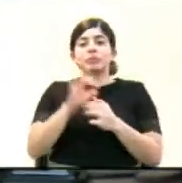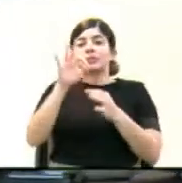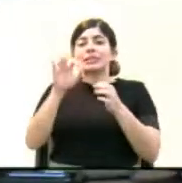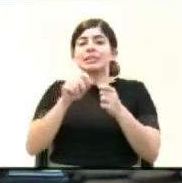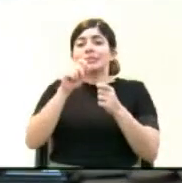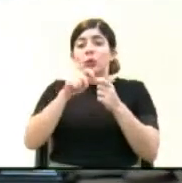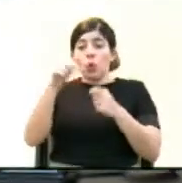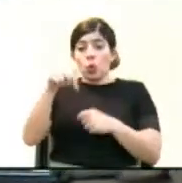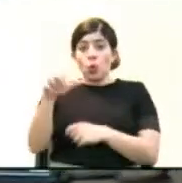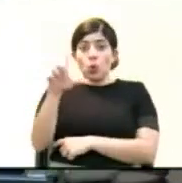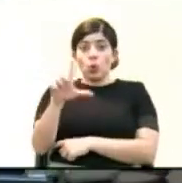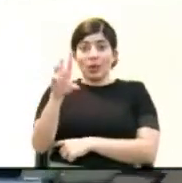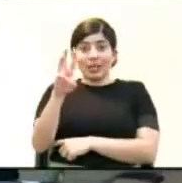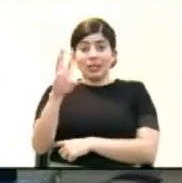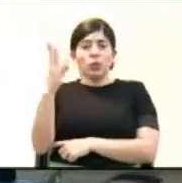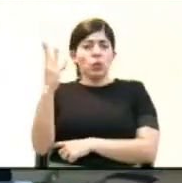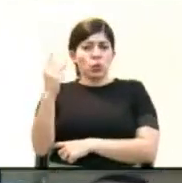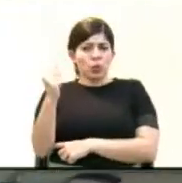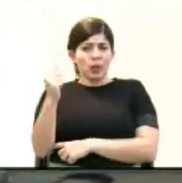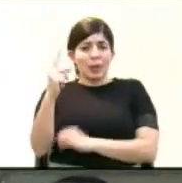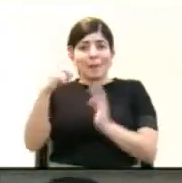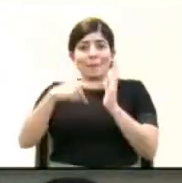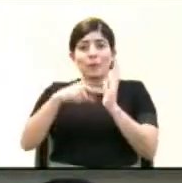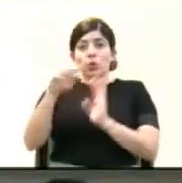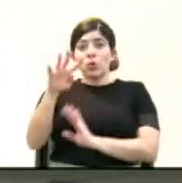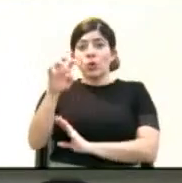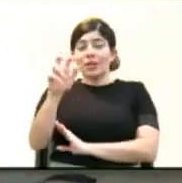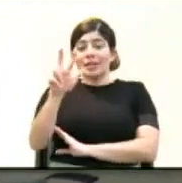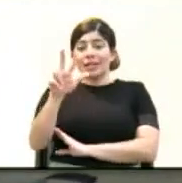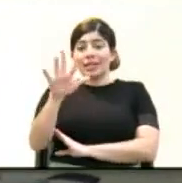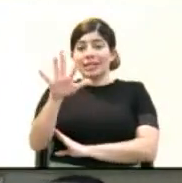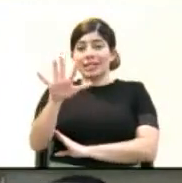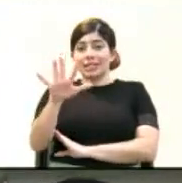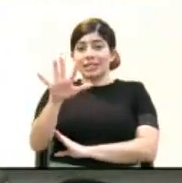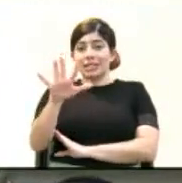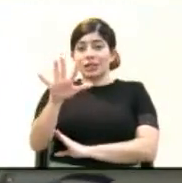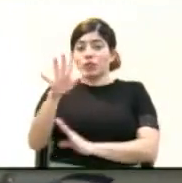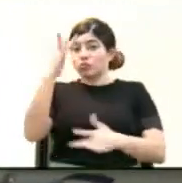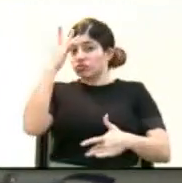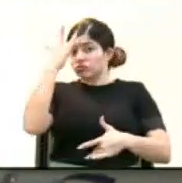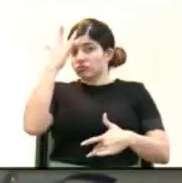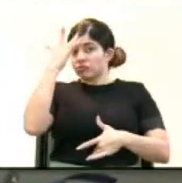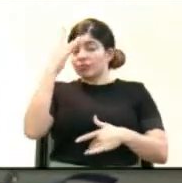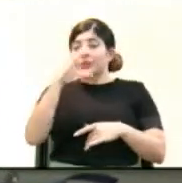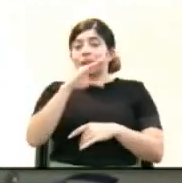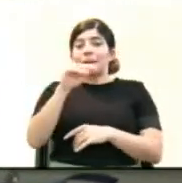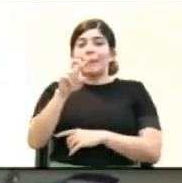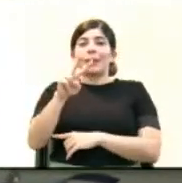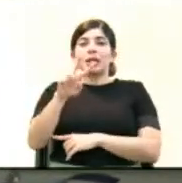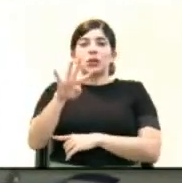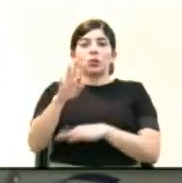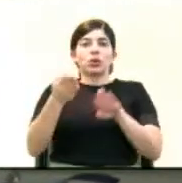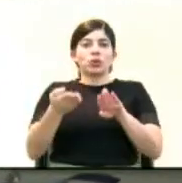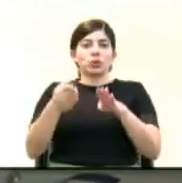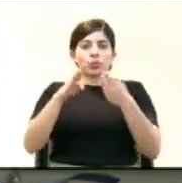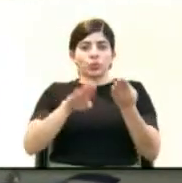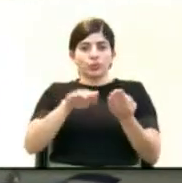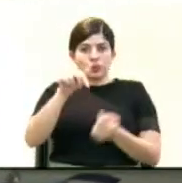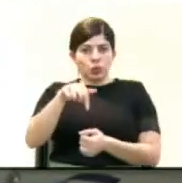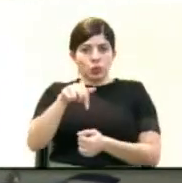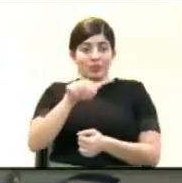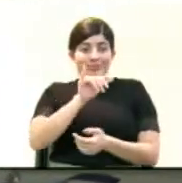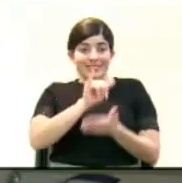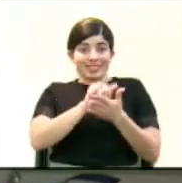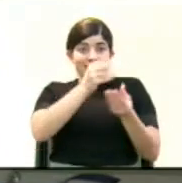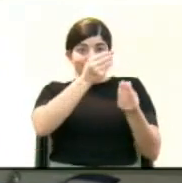Específicamente, hoy lunes 6 de septiembre se registraron 1.435 casos y 24 fallecimientos,